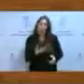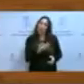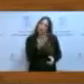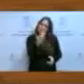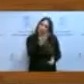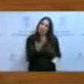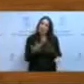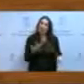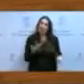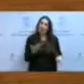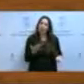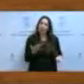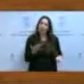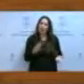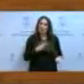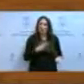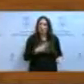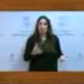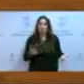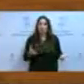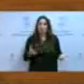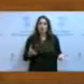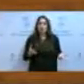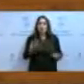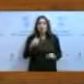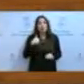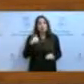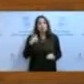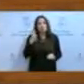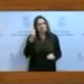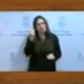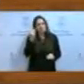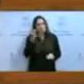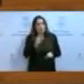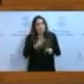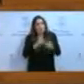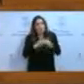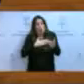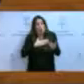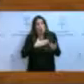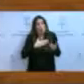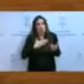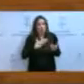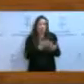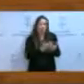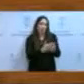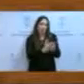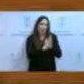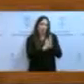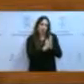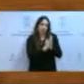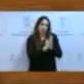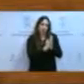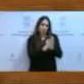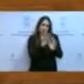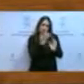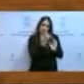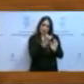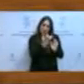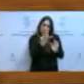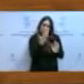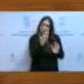por encima de todo. Y yo creo que nuestro grupo le va a pedir eso, le va a pedir seriedad y sinceridad. Porque de